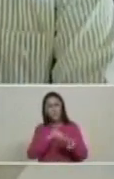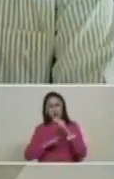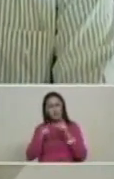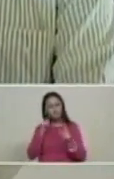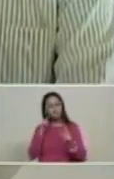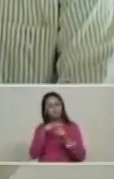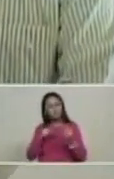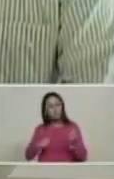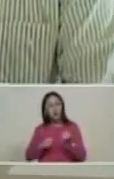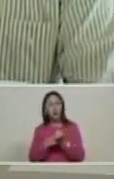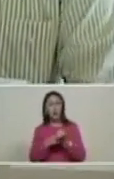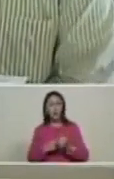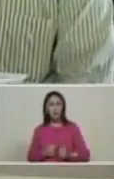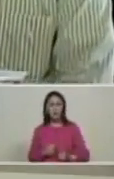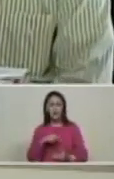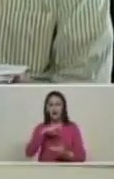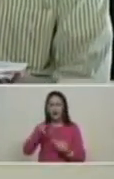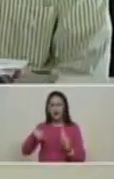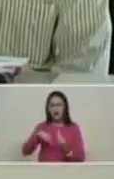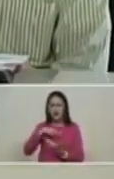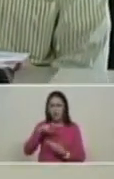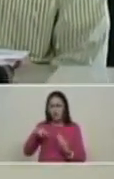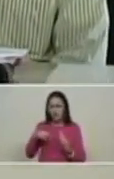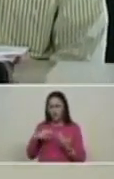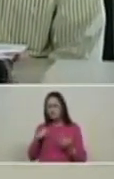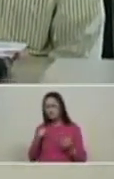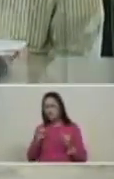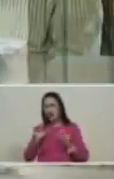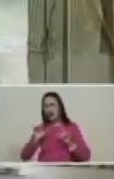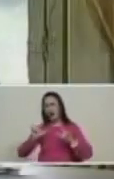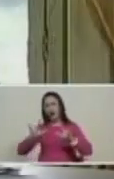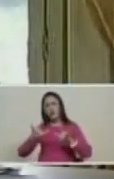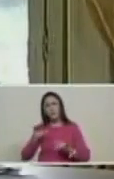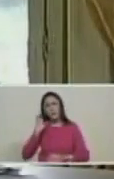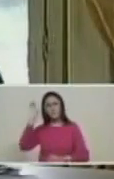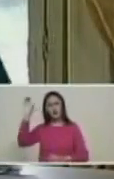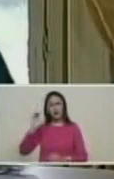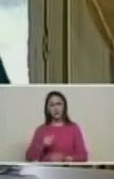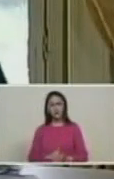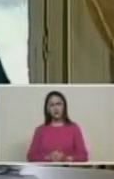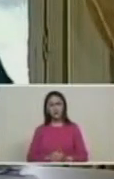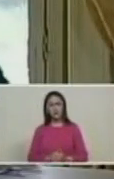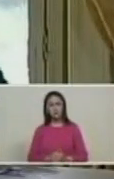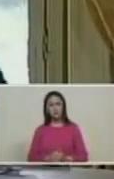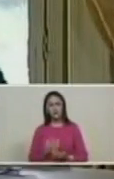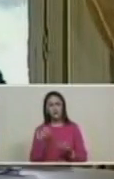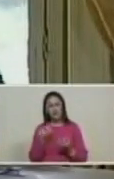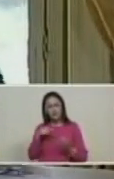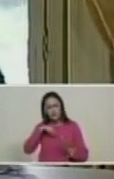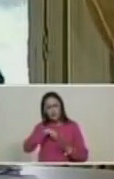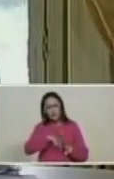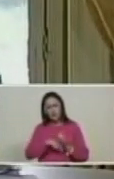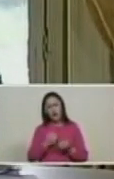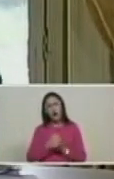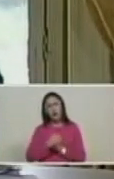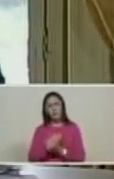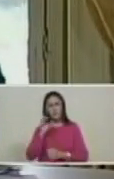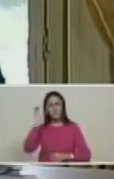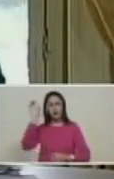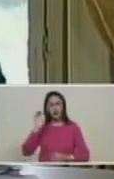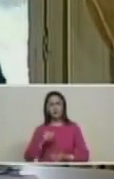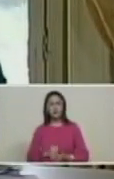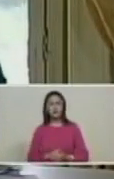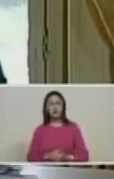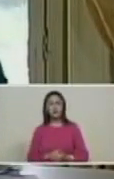y con los humildes, una revolución de los que amamos la patria, de los que amamos profundamente nuestra patria y le damos